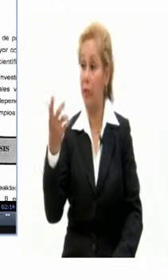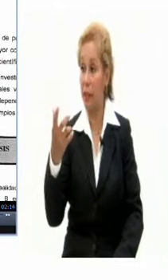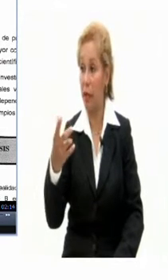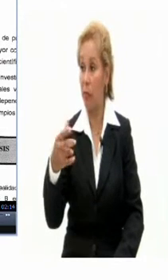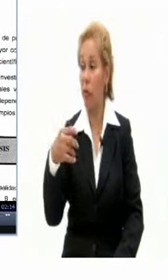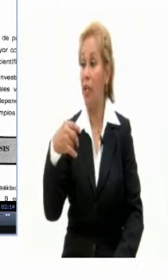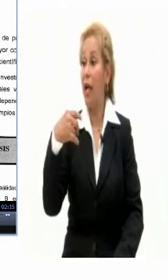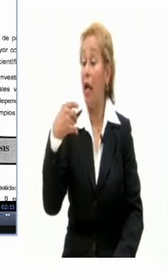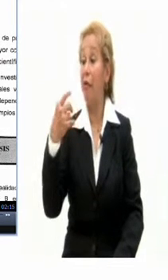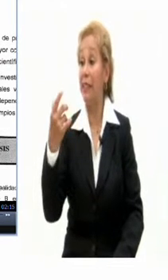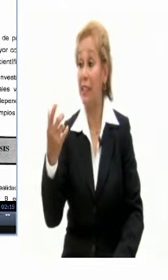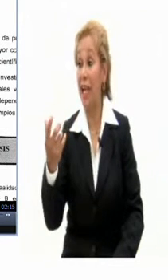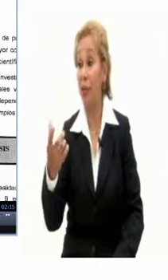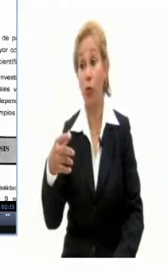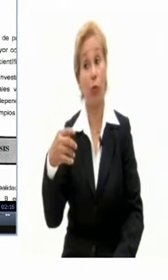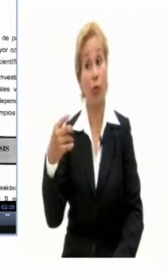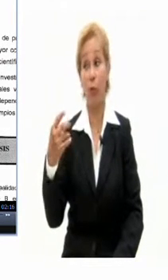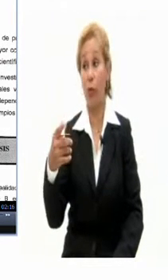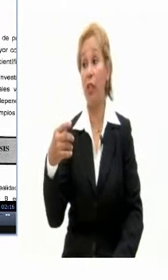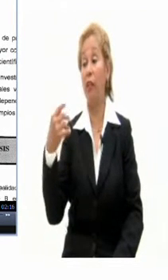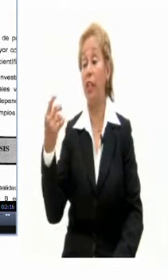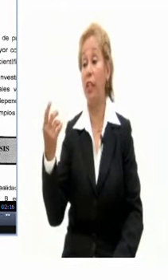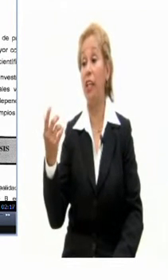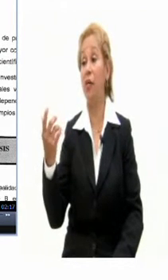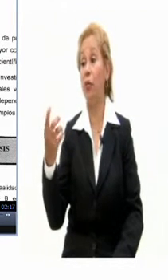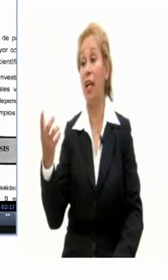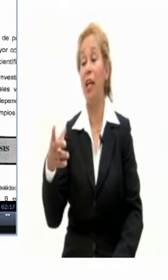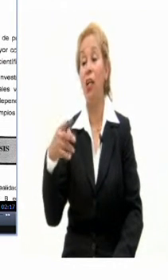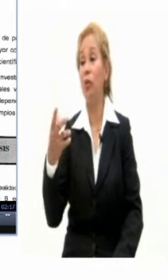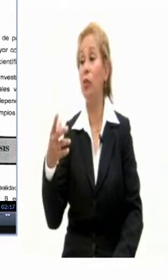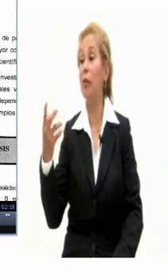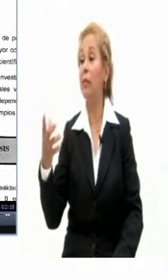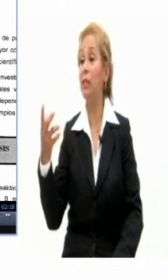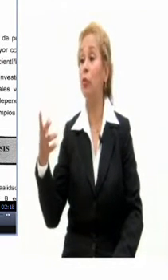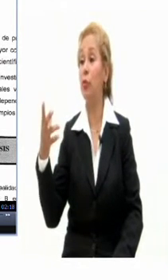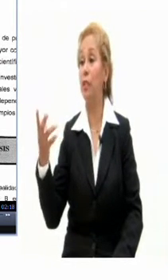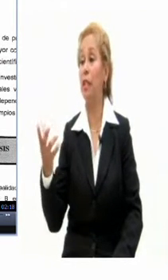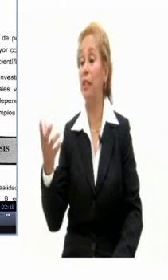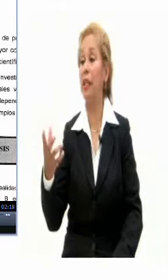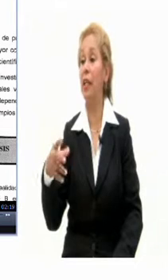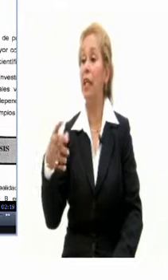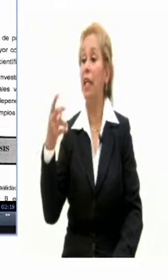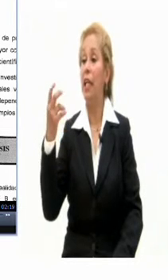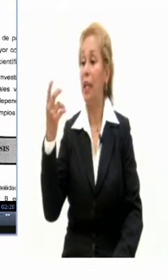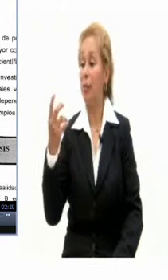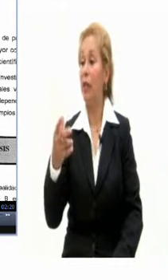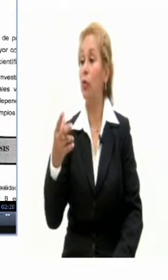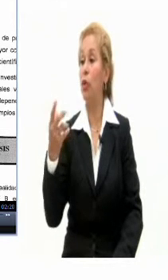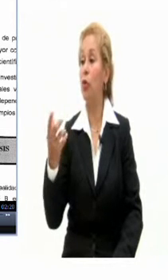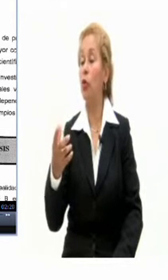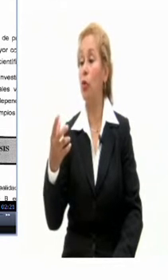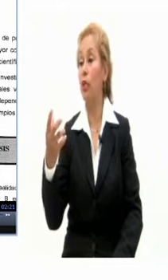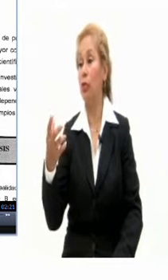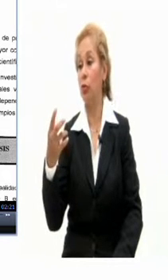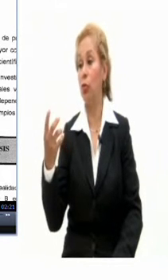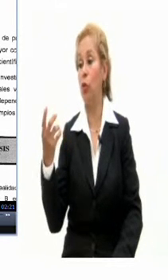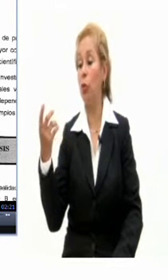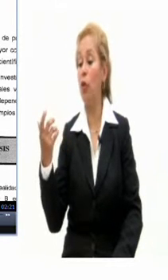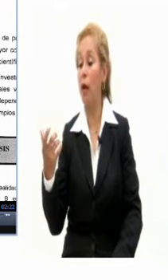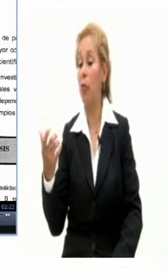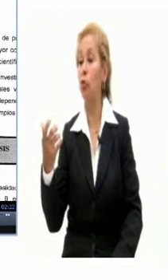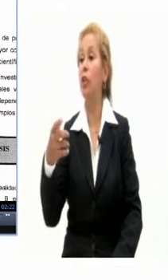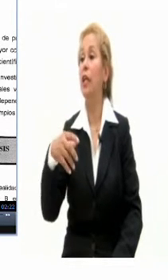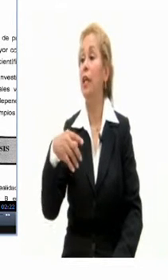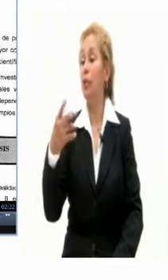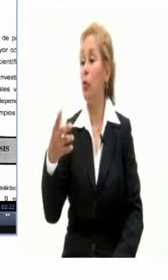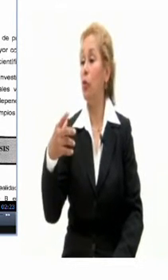otra forma estamos avanzando porque no es definitivo. O sea, nunca va a ser suficiente el marco teórico que